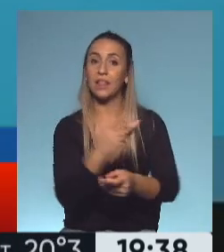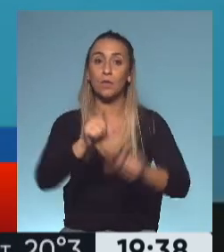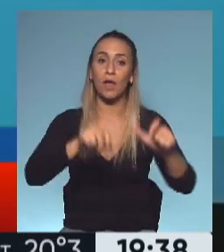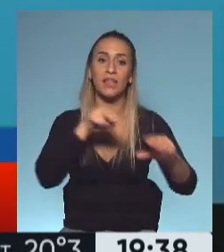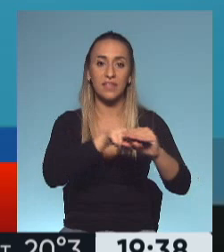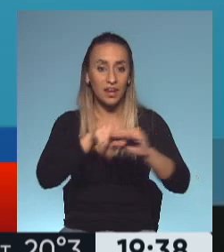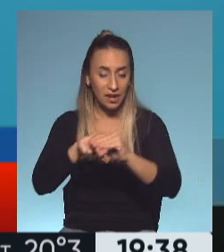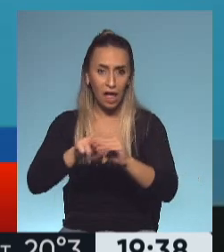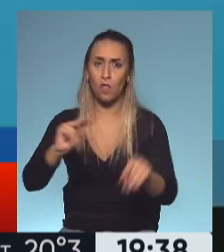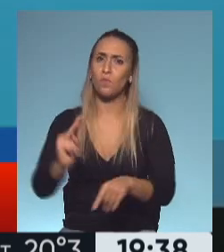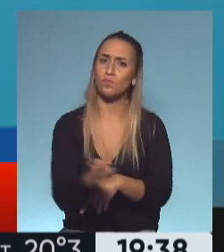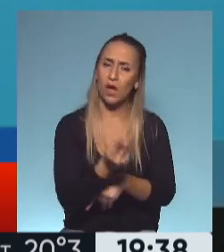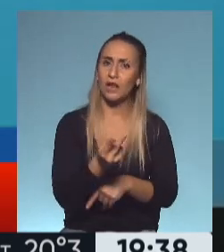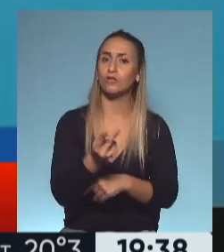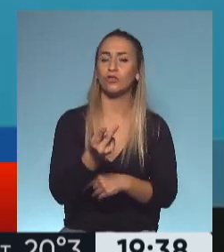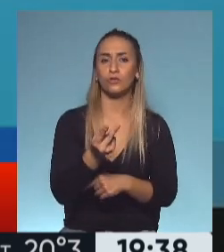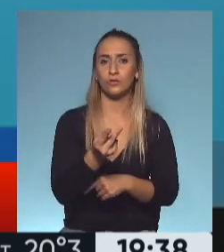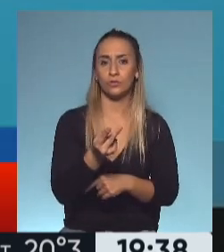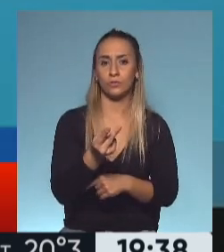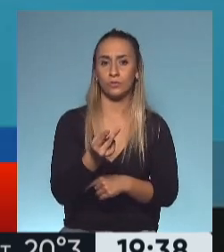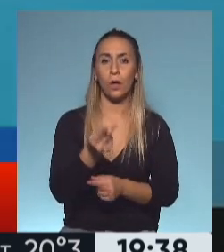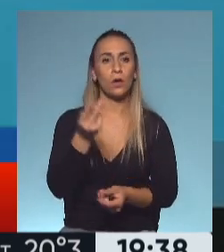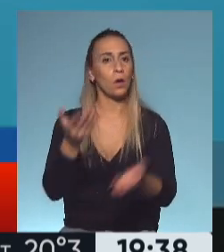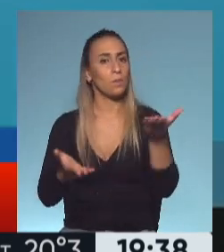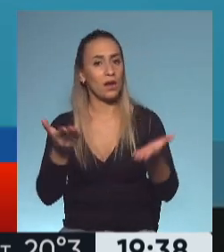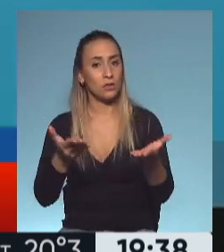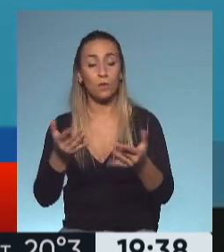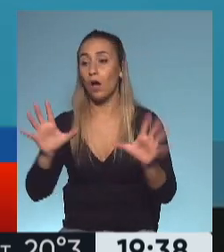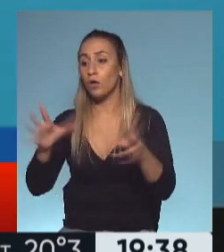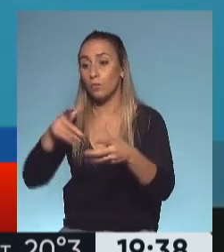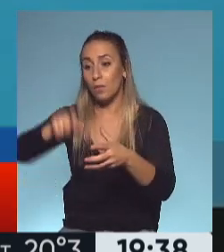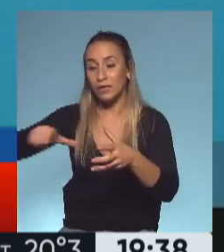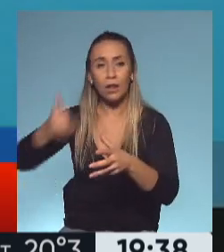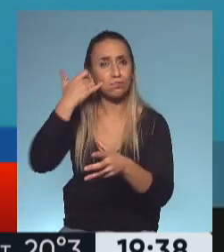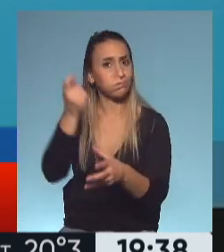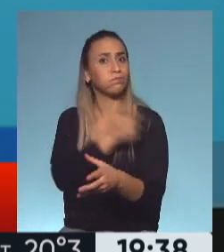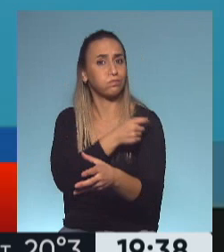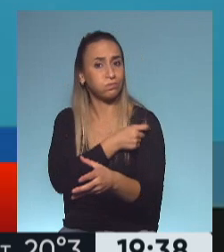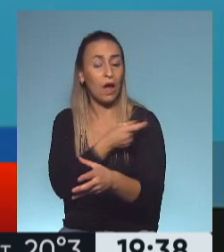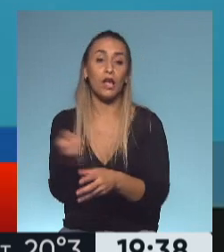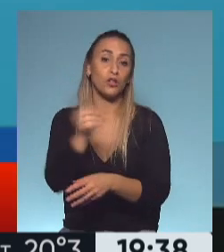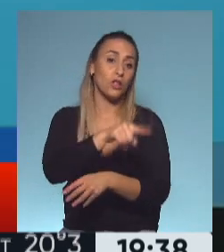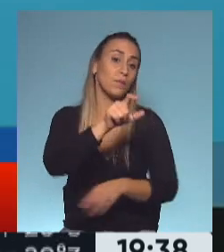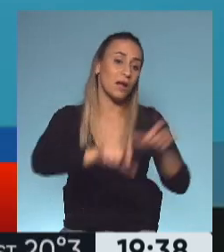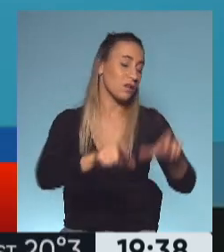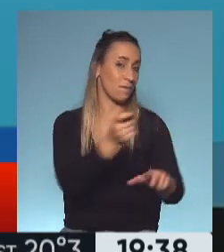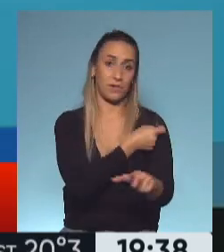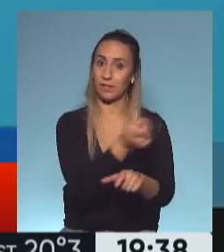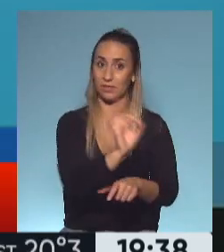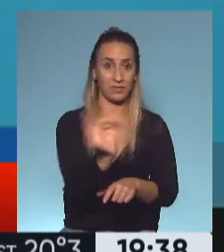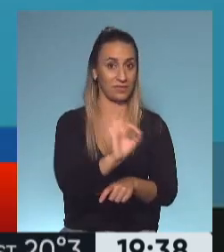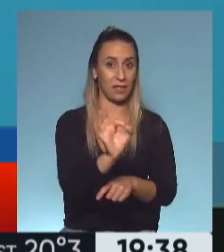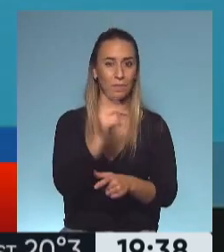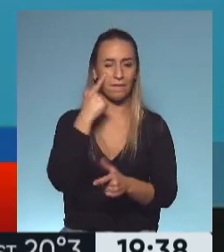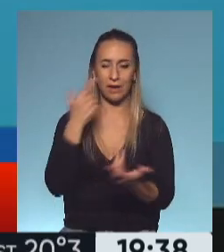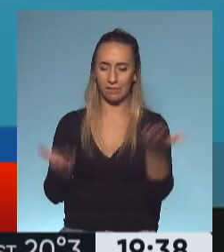y fallecidos, comparando grupos vacunados y aquellos que no tenían la vacuna para tener